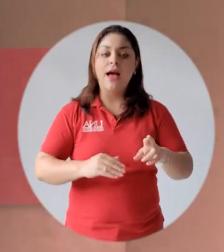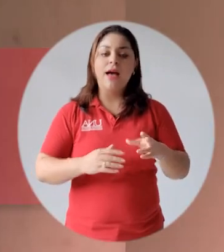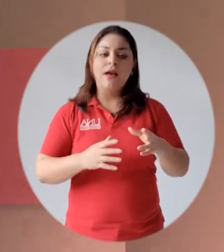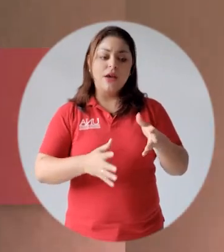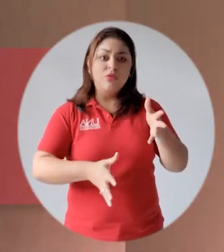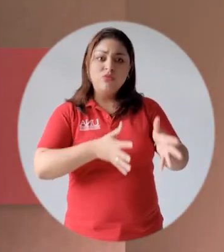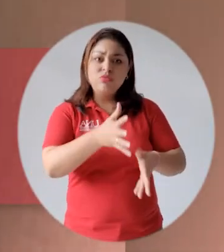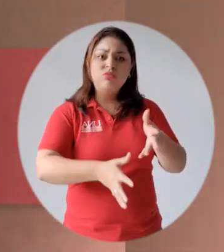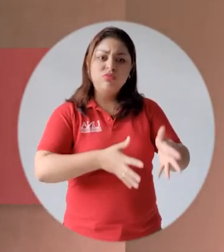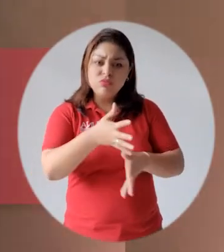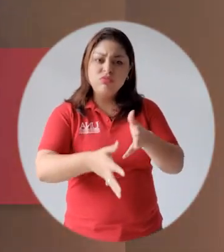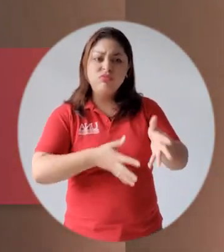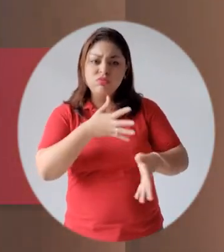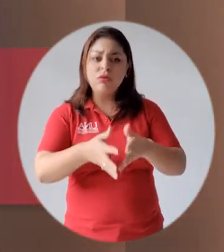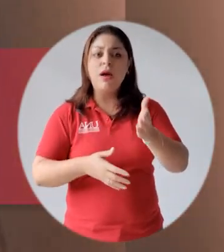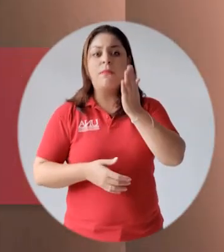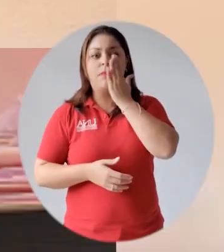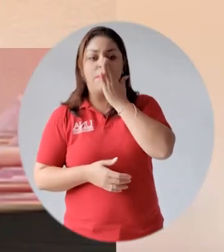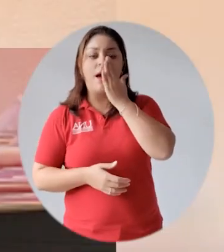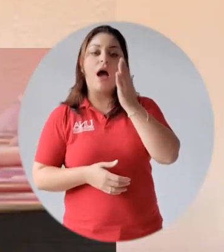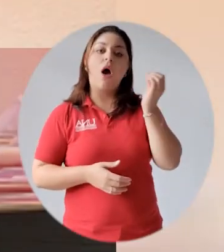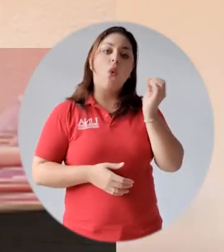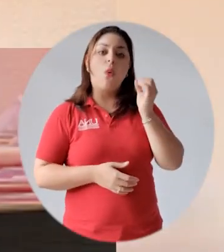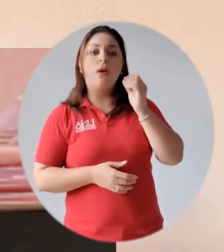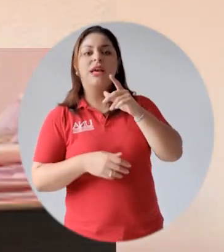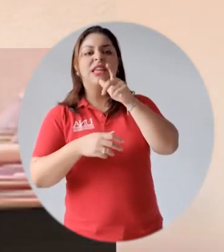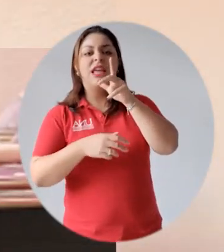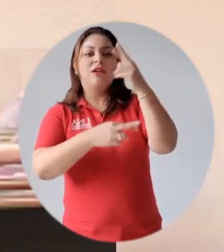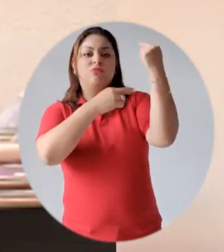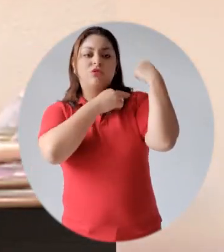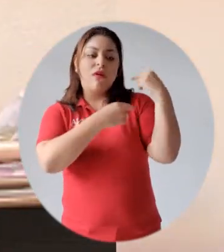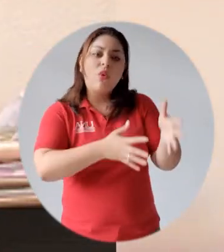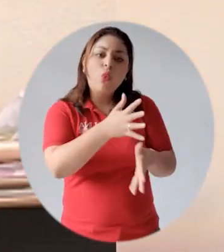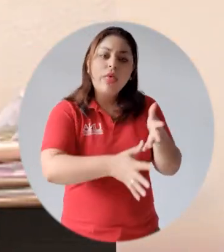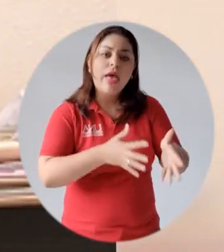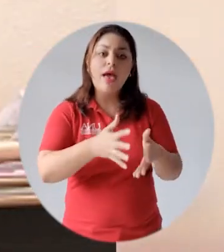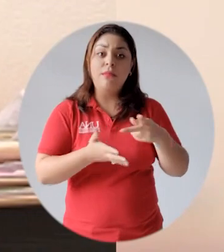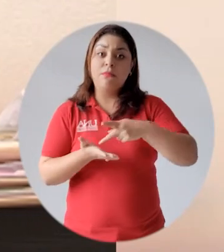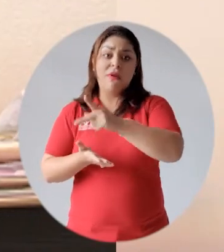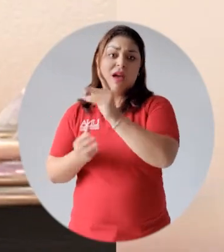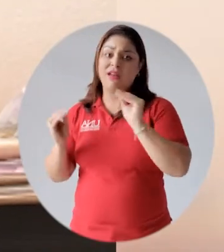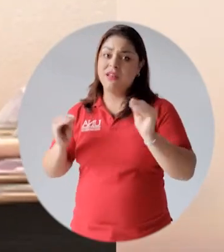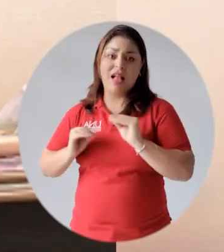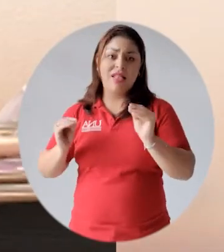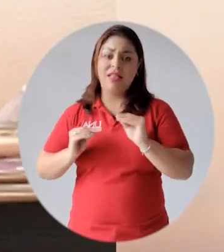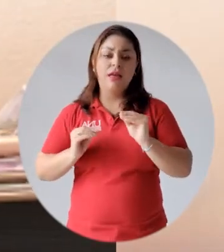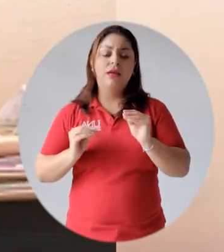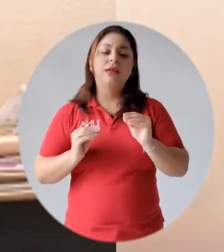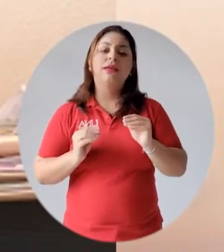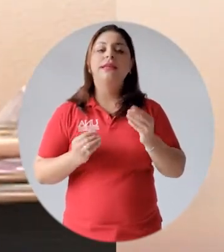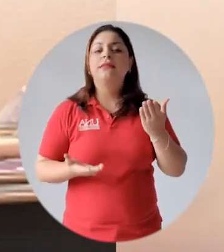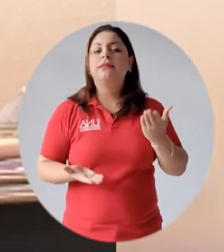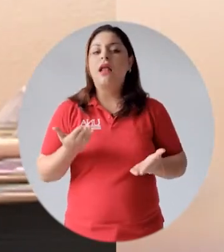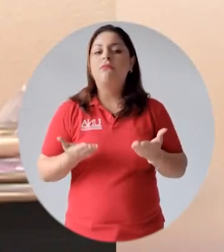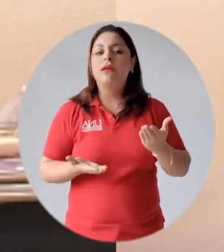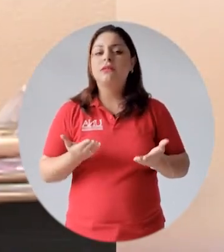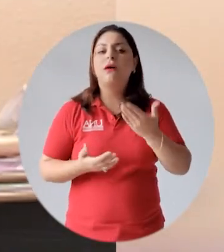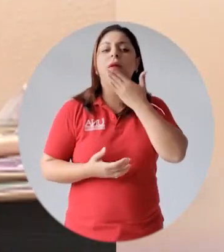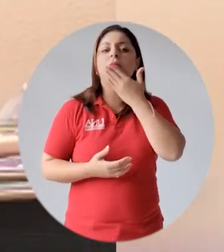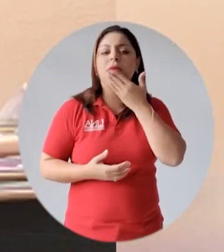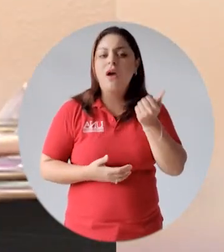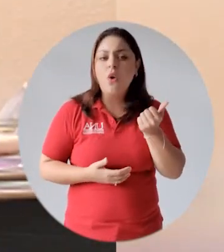las casas siendo cuidados de forma no remunerada por sus madres u otra persona familiar que podrían, por ejemplo, ser